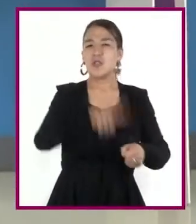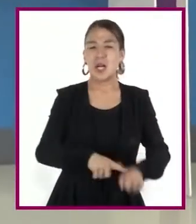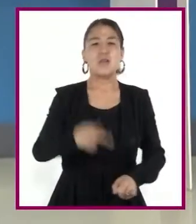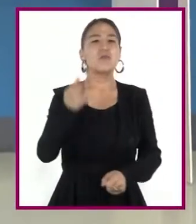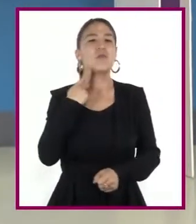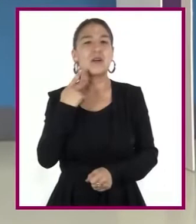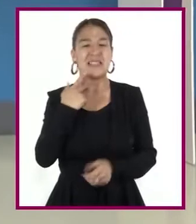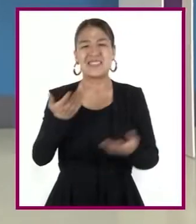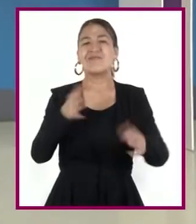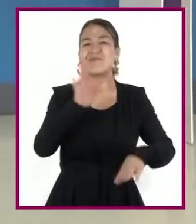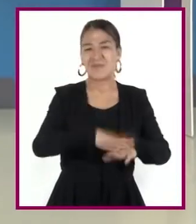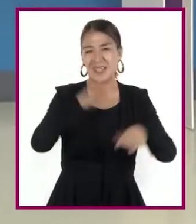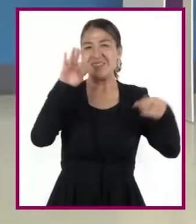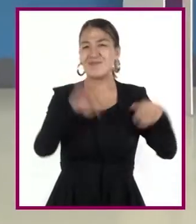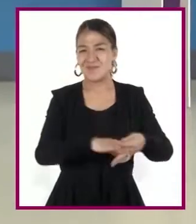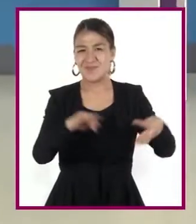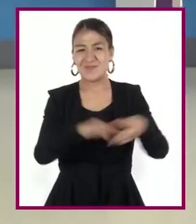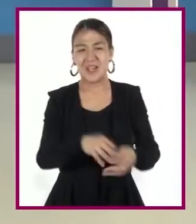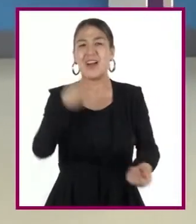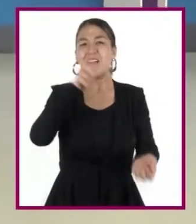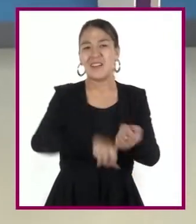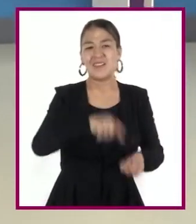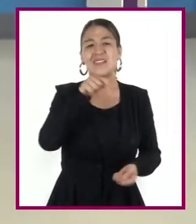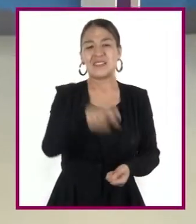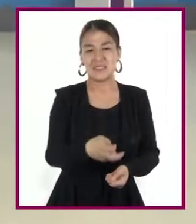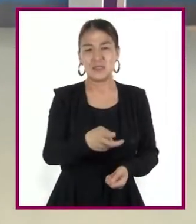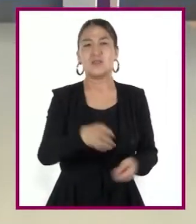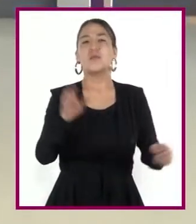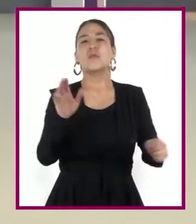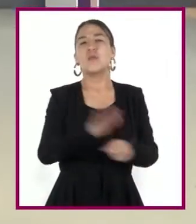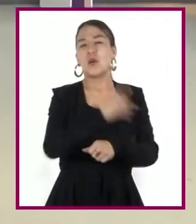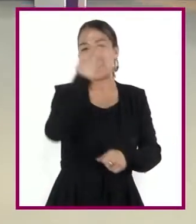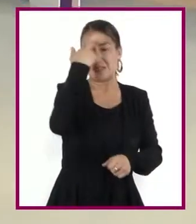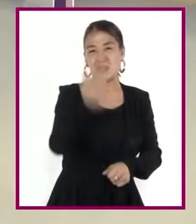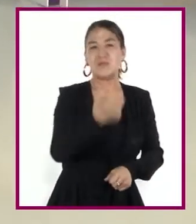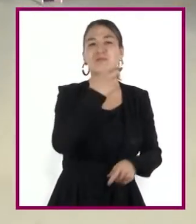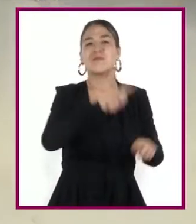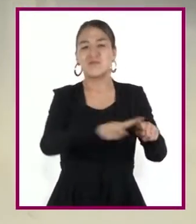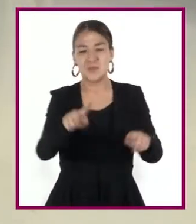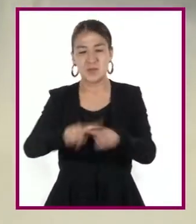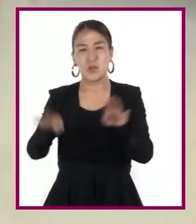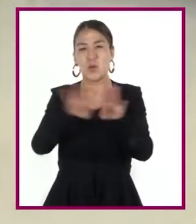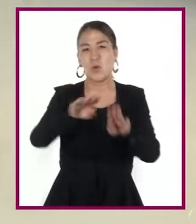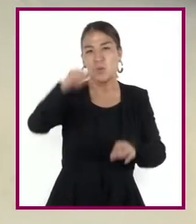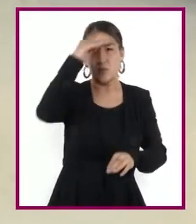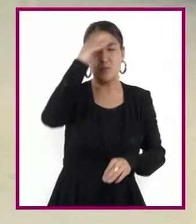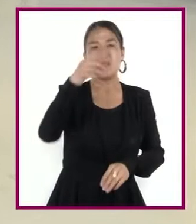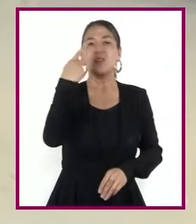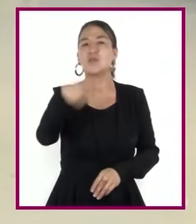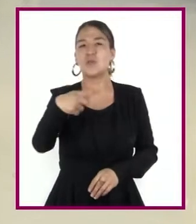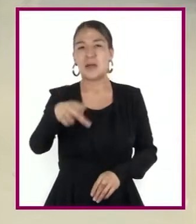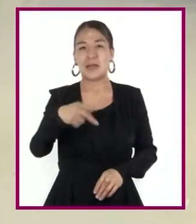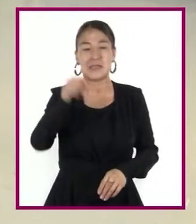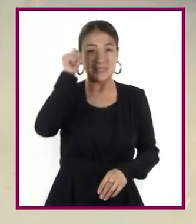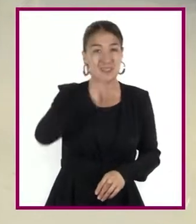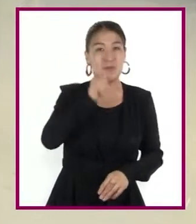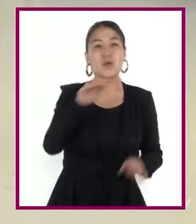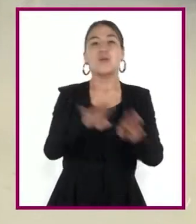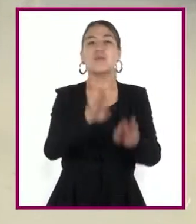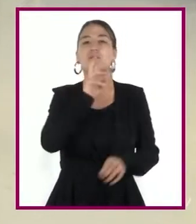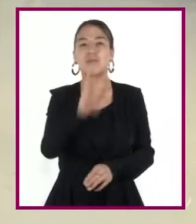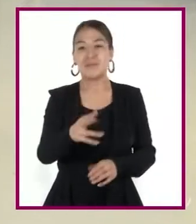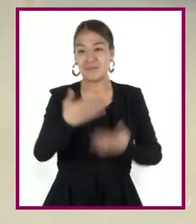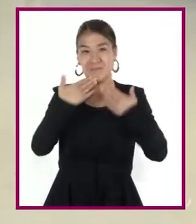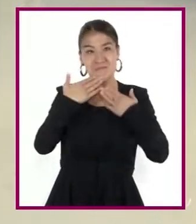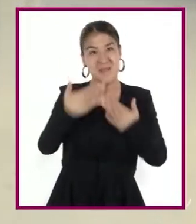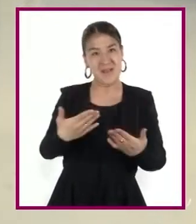son frecuentes y permanentes, toda vez que son originados por las diferentes posturas, que no siempre son resueltas por medios